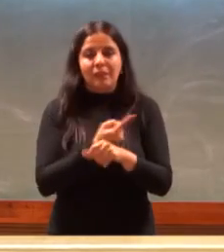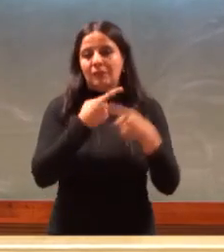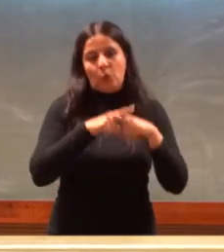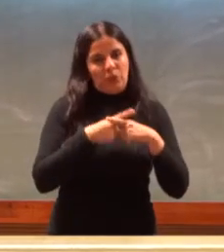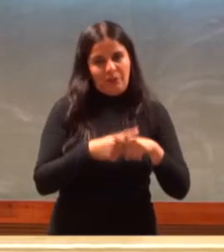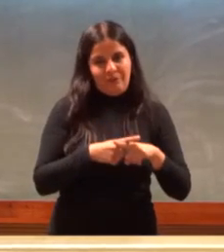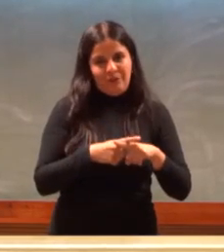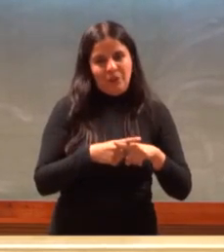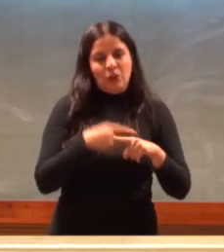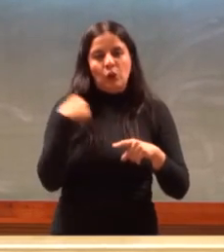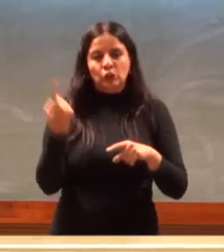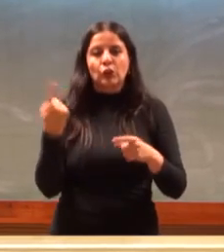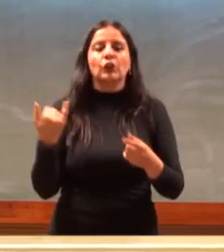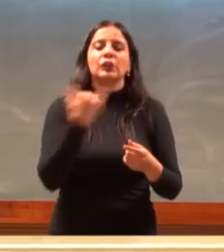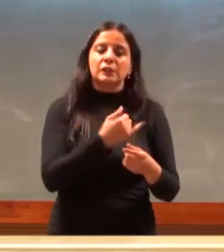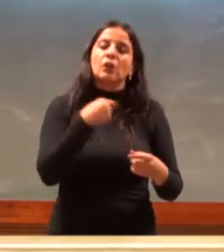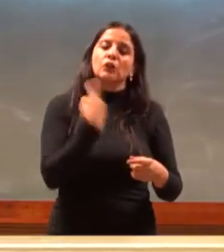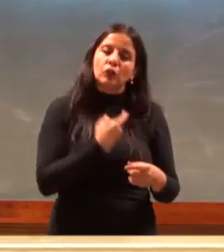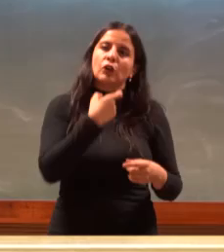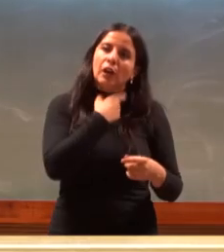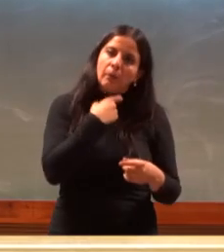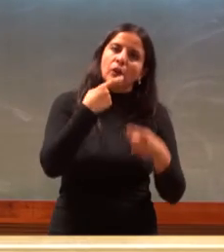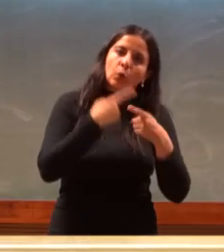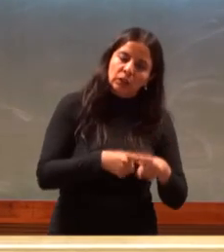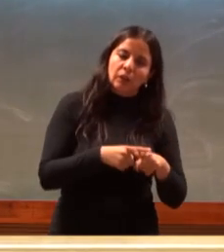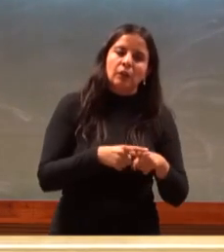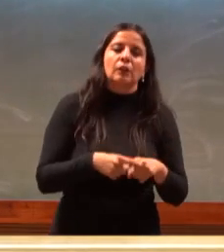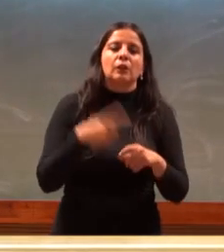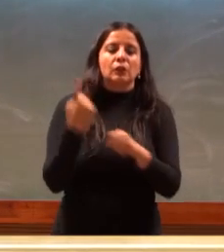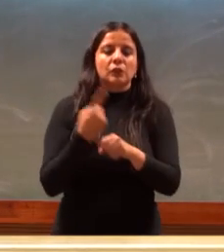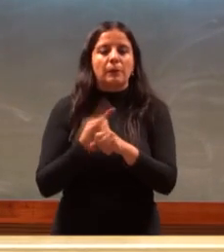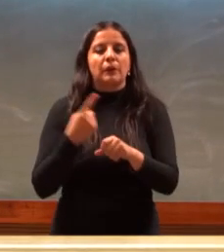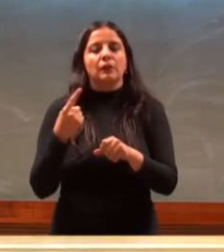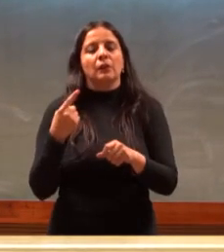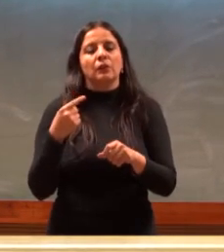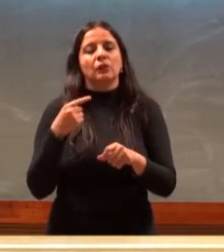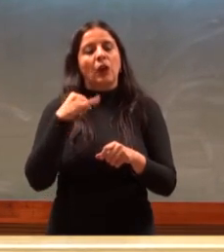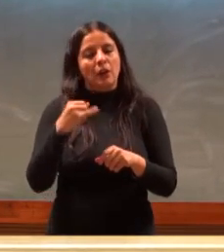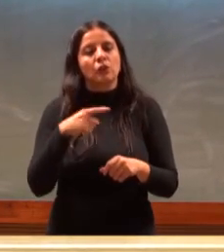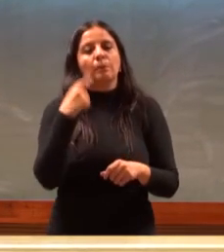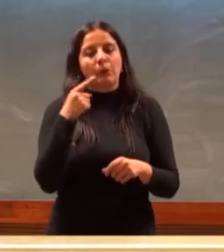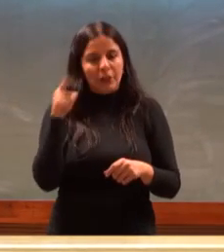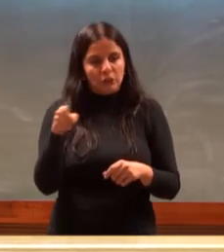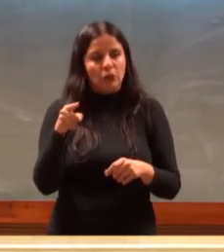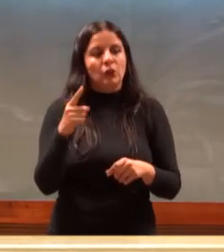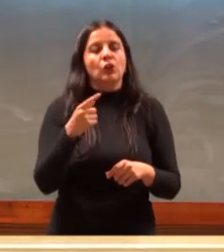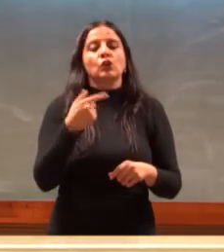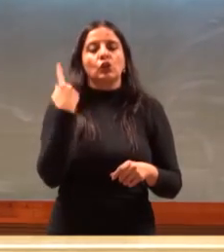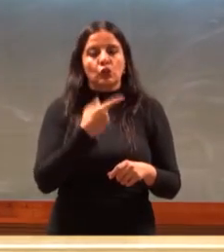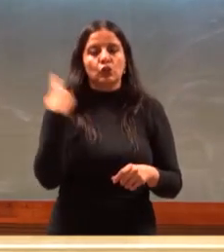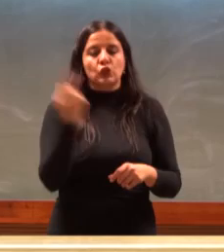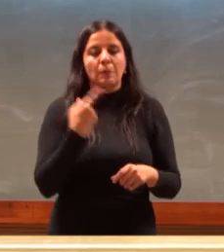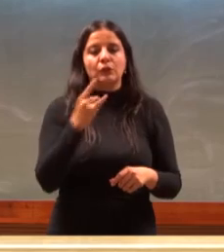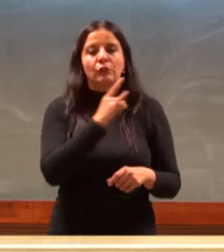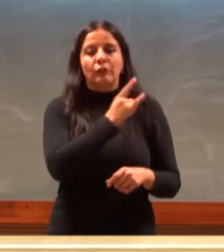a plantear necesitamos un espacio para plantear temas que en otras facultades no se pueden abordar entonces por eso decimos somos filo y